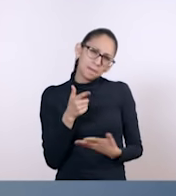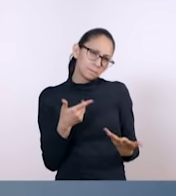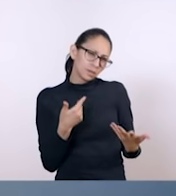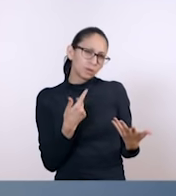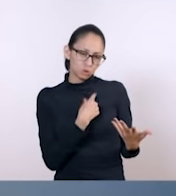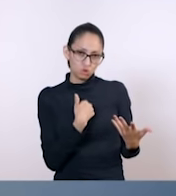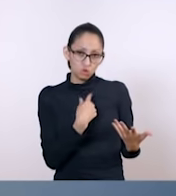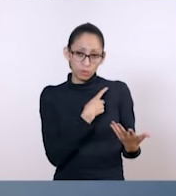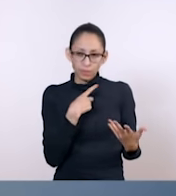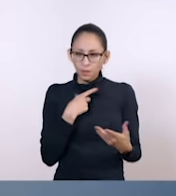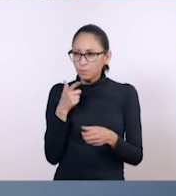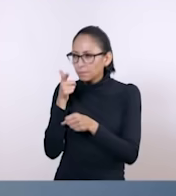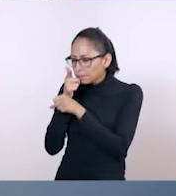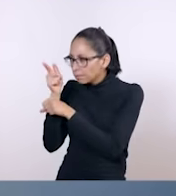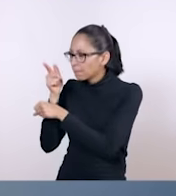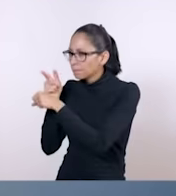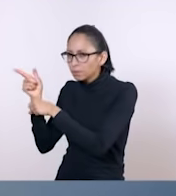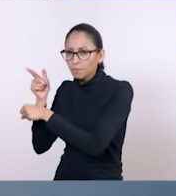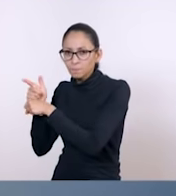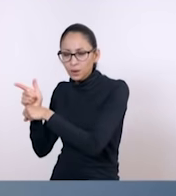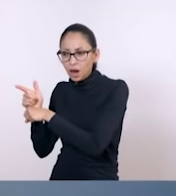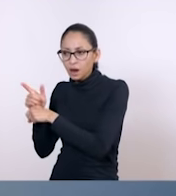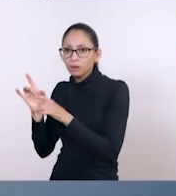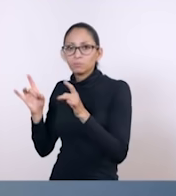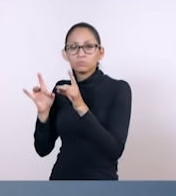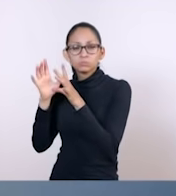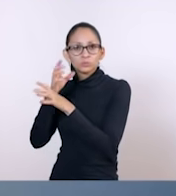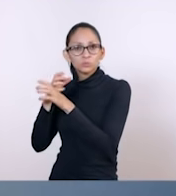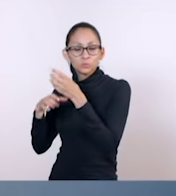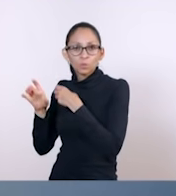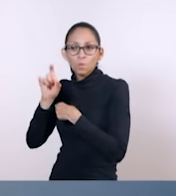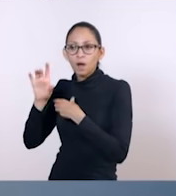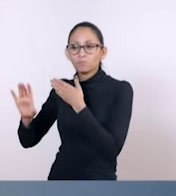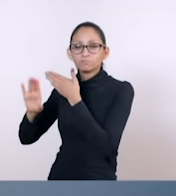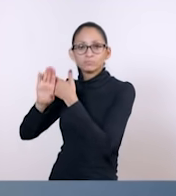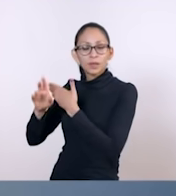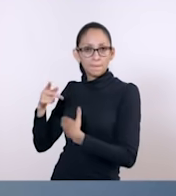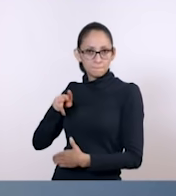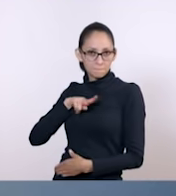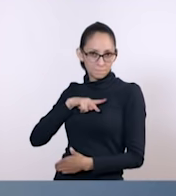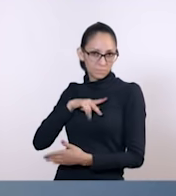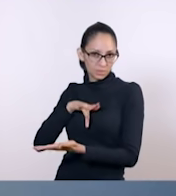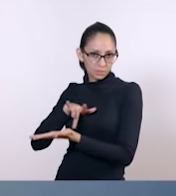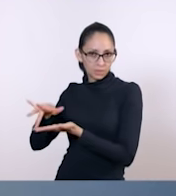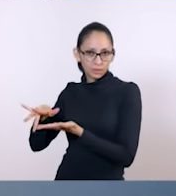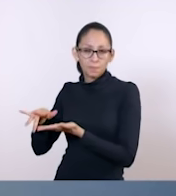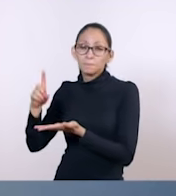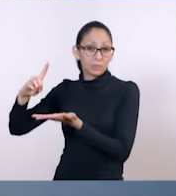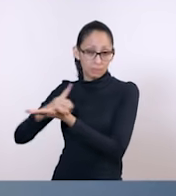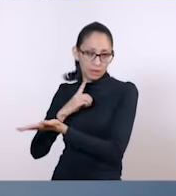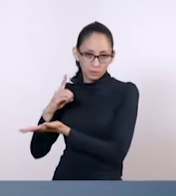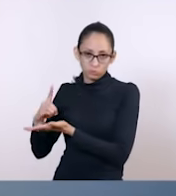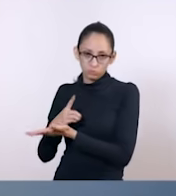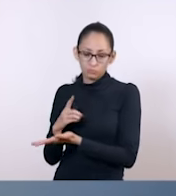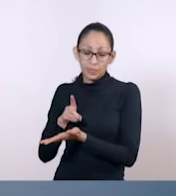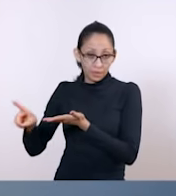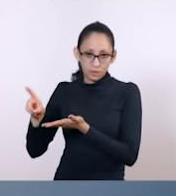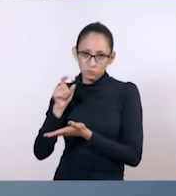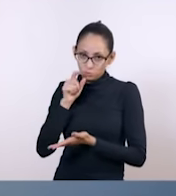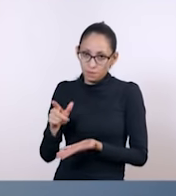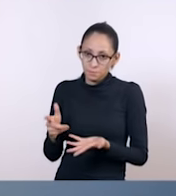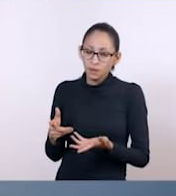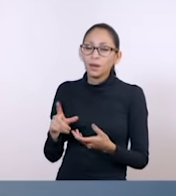Reconocer esas situaciones en donde nuestros derechos se pueden ver afectados. Como después de conocer esas